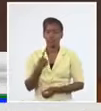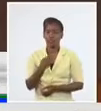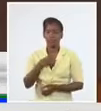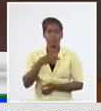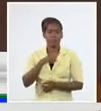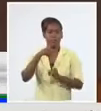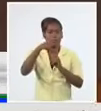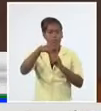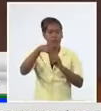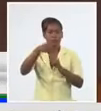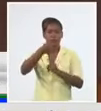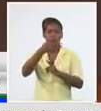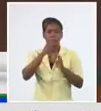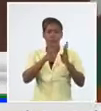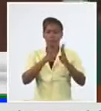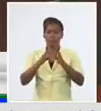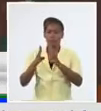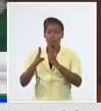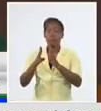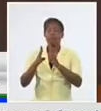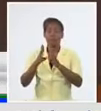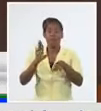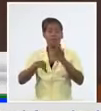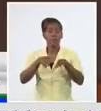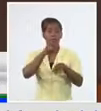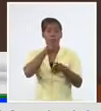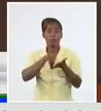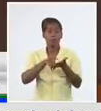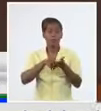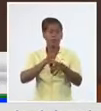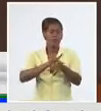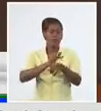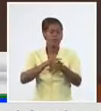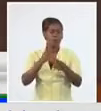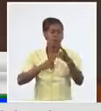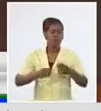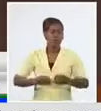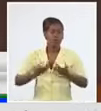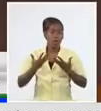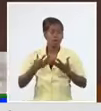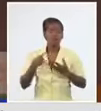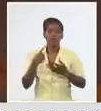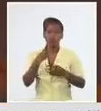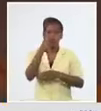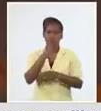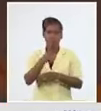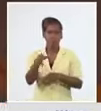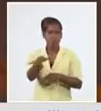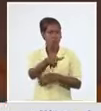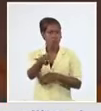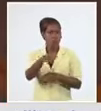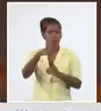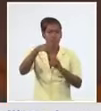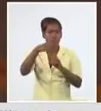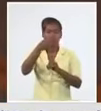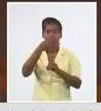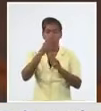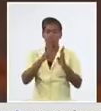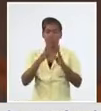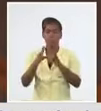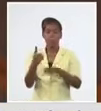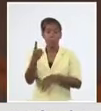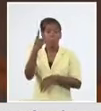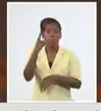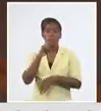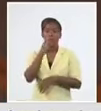los padres, los acompañantes se han sentido mal y lo hemos tratado también. Y en caso de que ya el paciente dé con su PCR positivo, entonces se